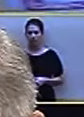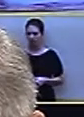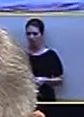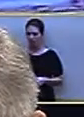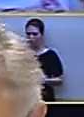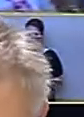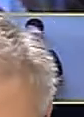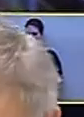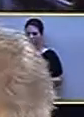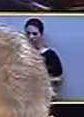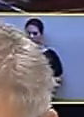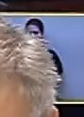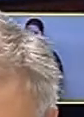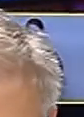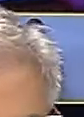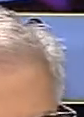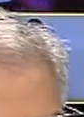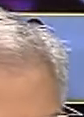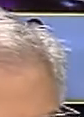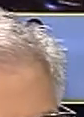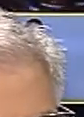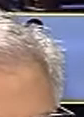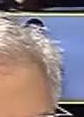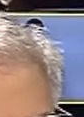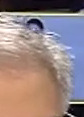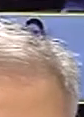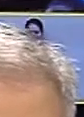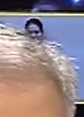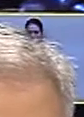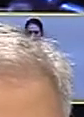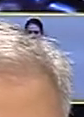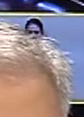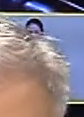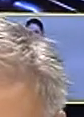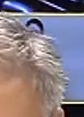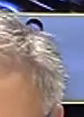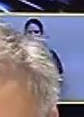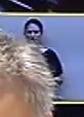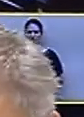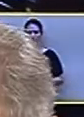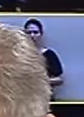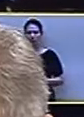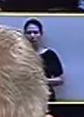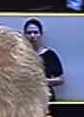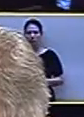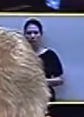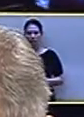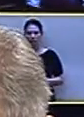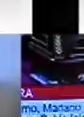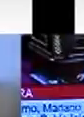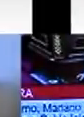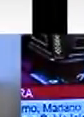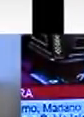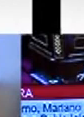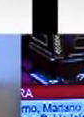creo que tenemos la oportunidad de ver contrapuestos dos modelos dudas formas de ver la legalidad de